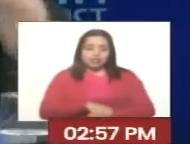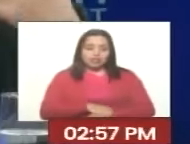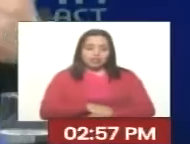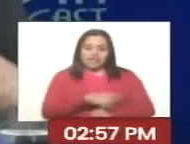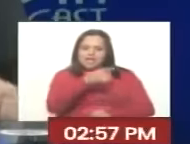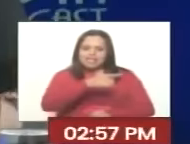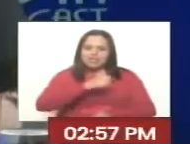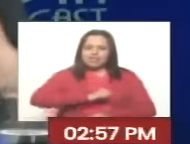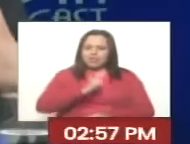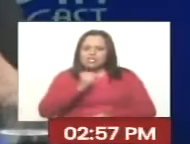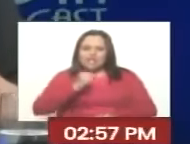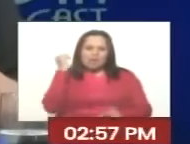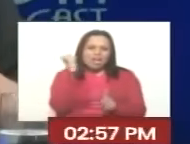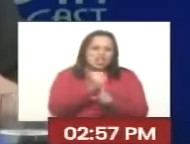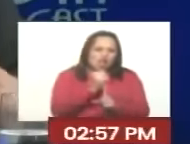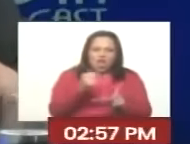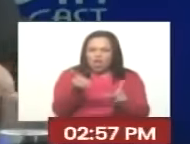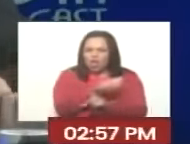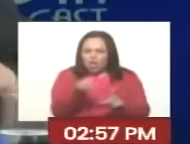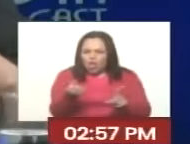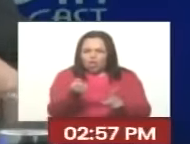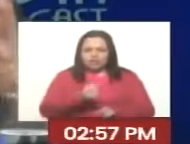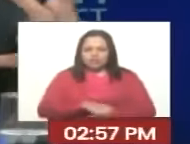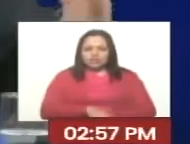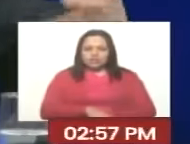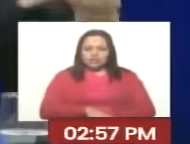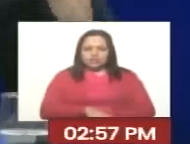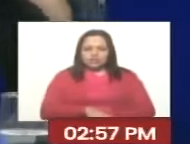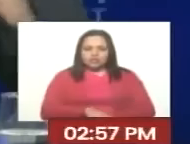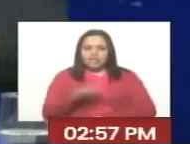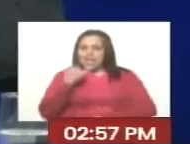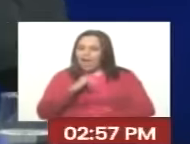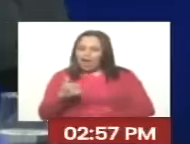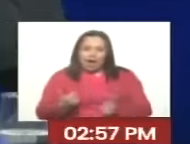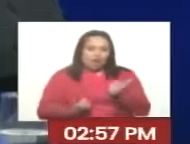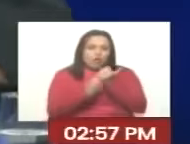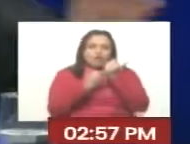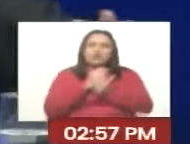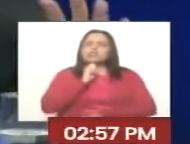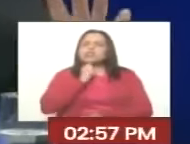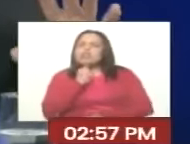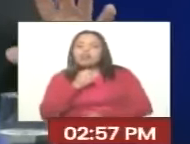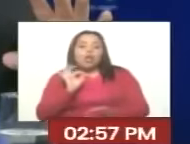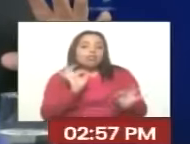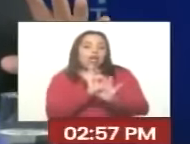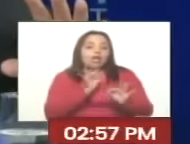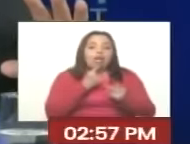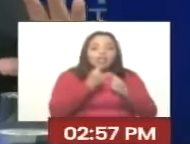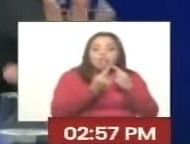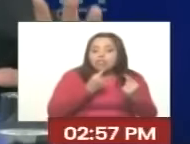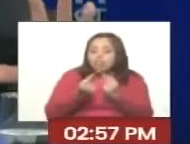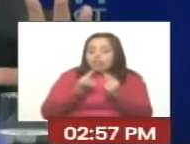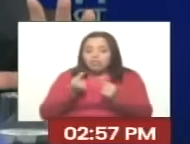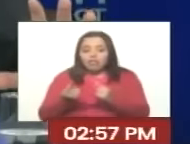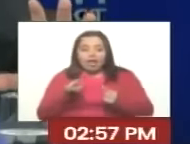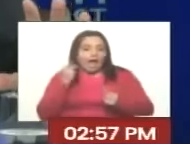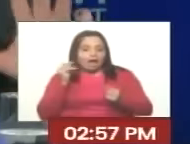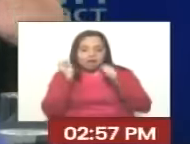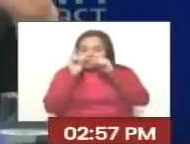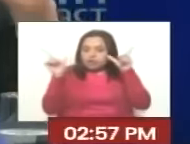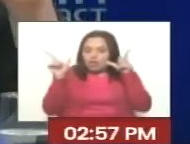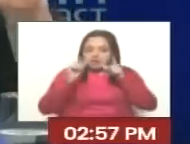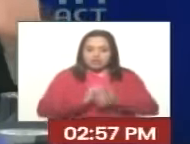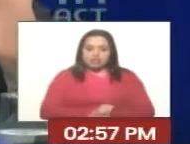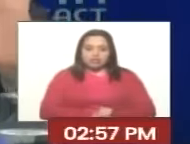policía mató, asesinó, torturó. Y tú sabes que era, había una solidaridad ya automática, pero impresionante.